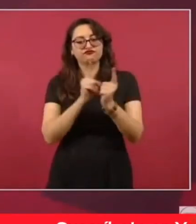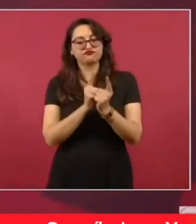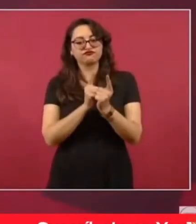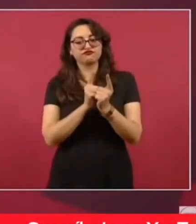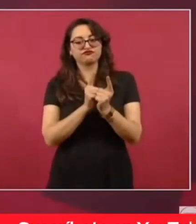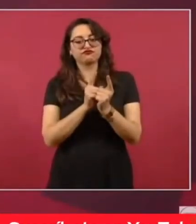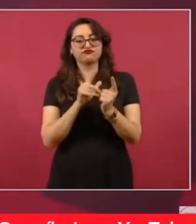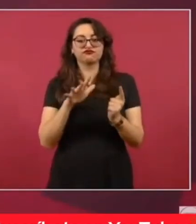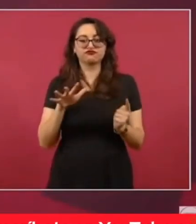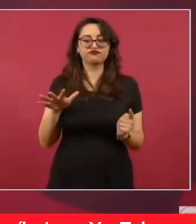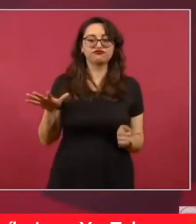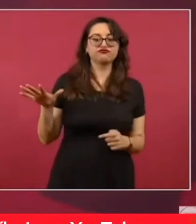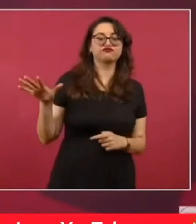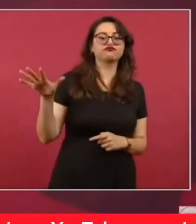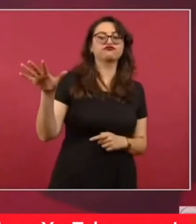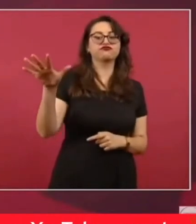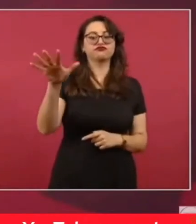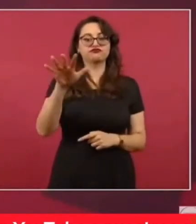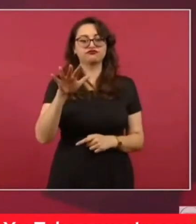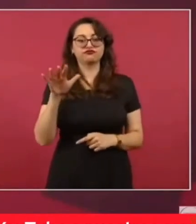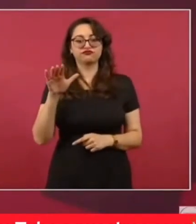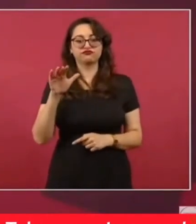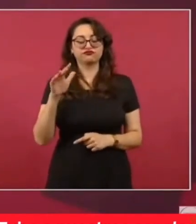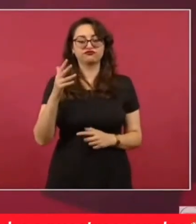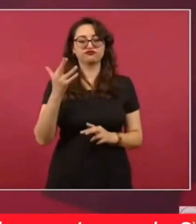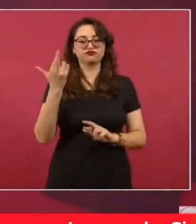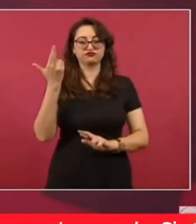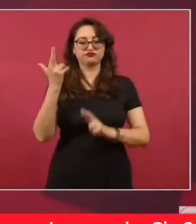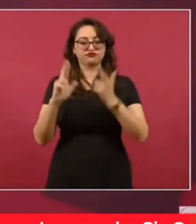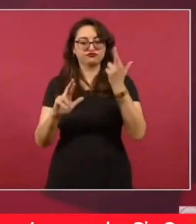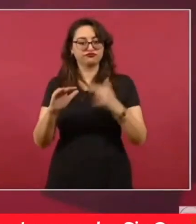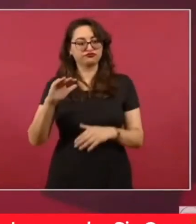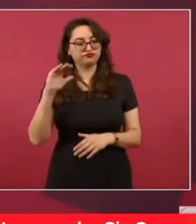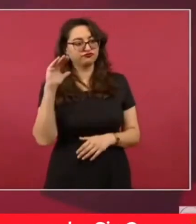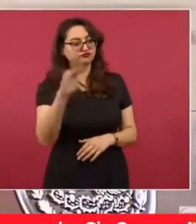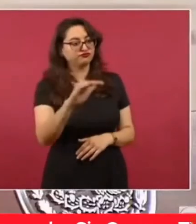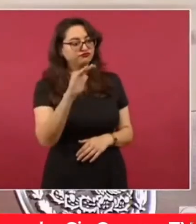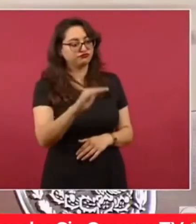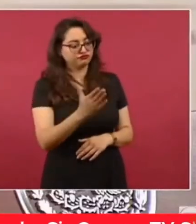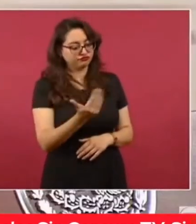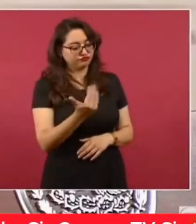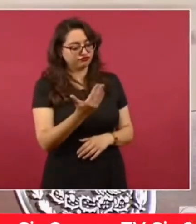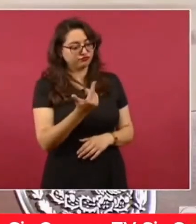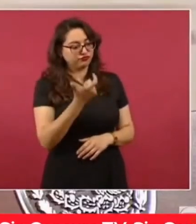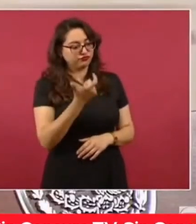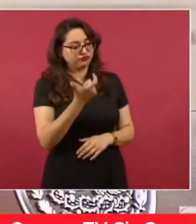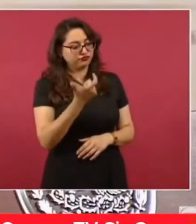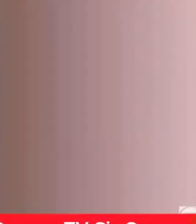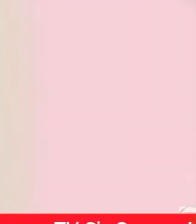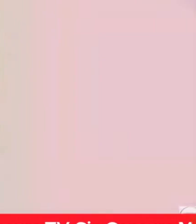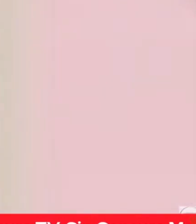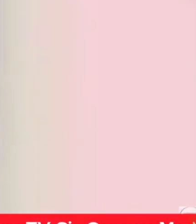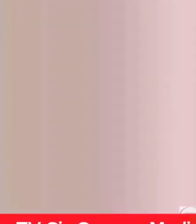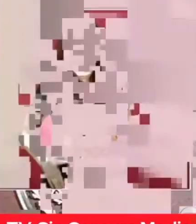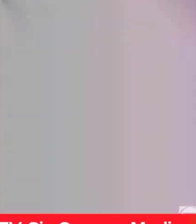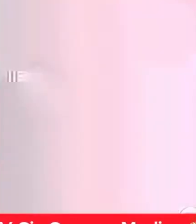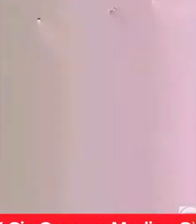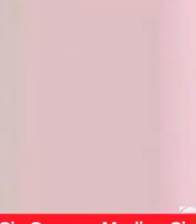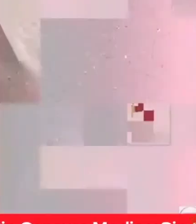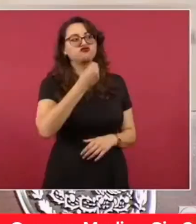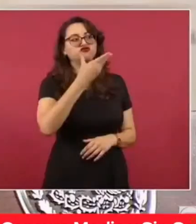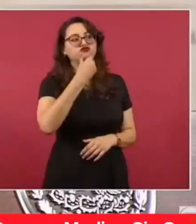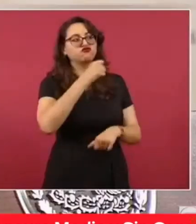los revolucionarios y le piden dinero y le piden hombres y les da dinero y les da hombres